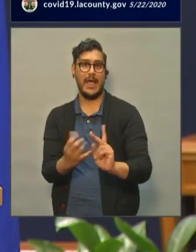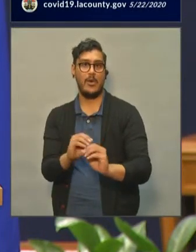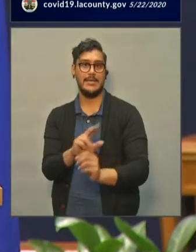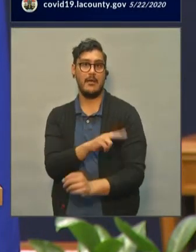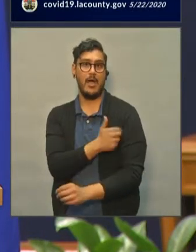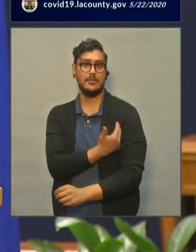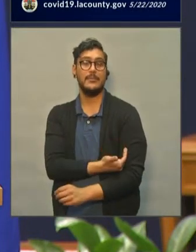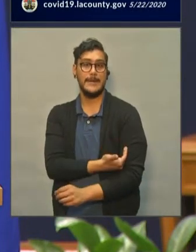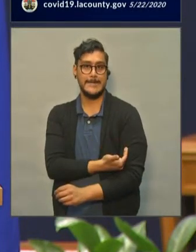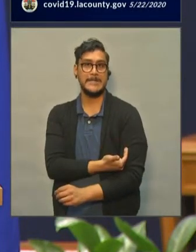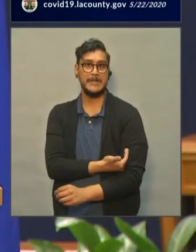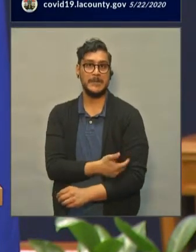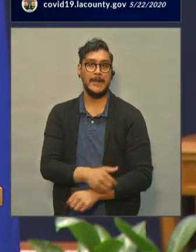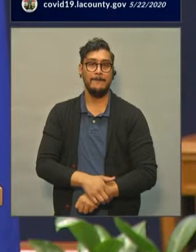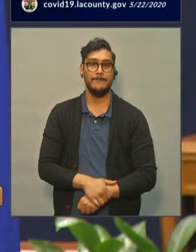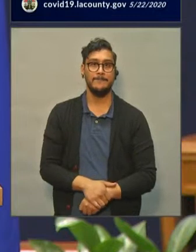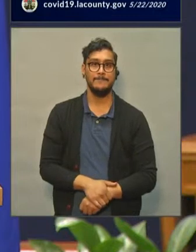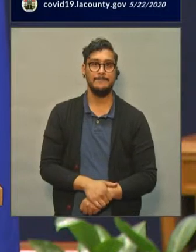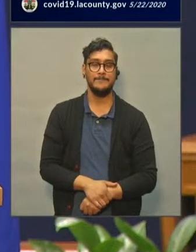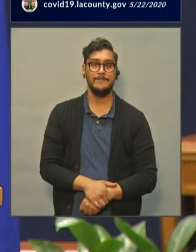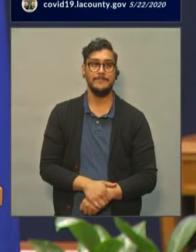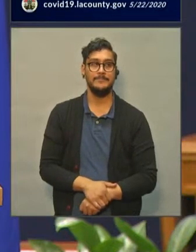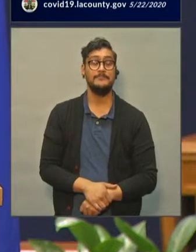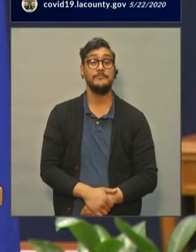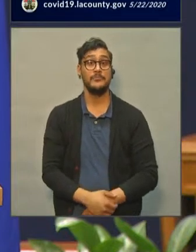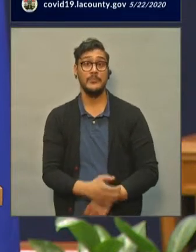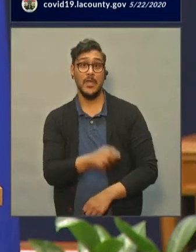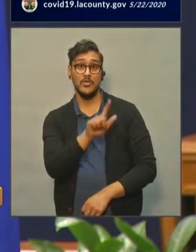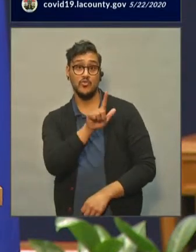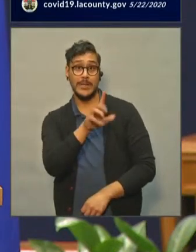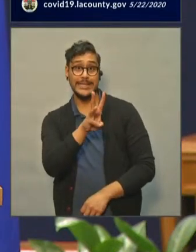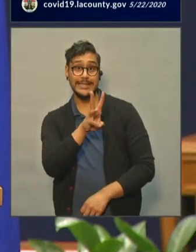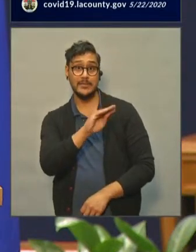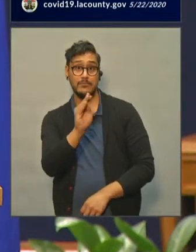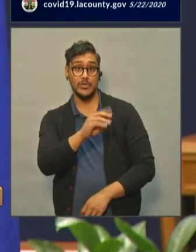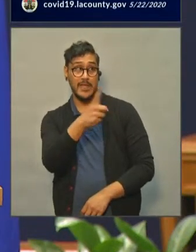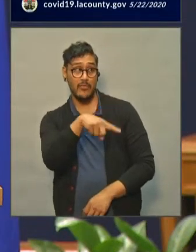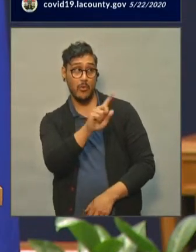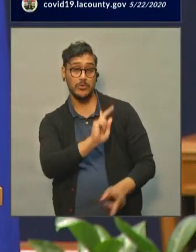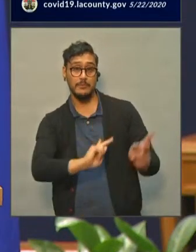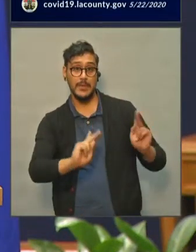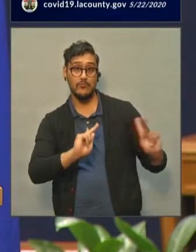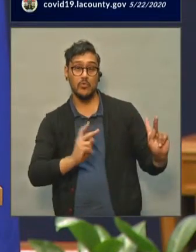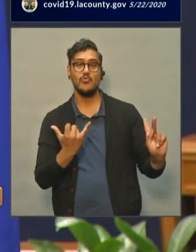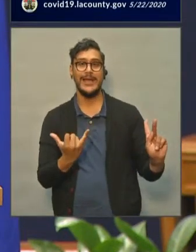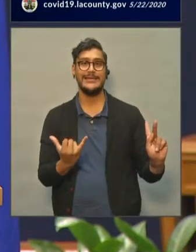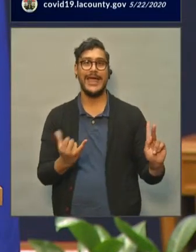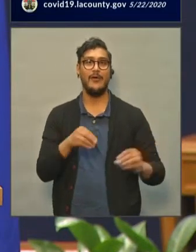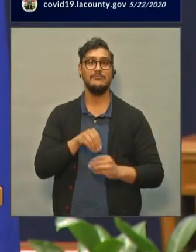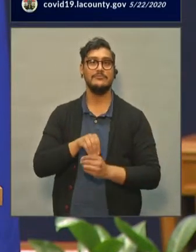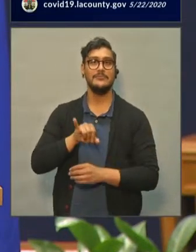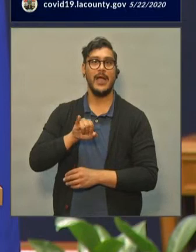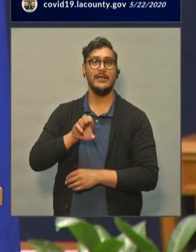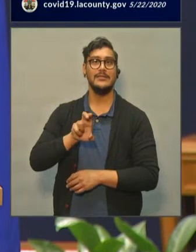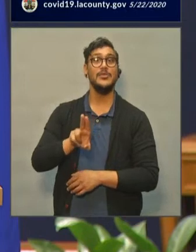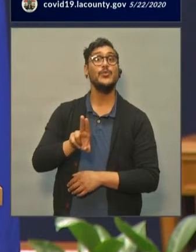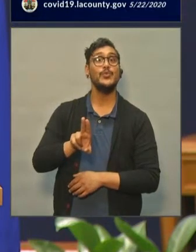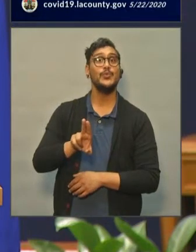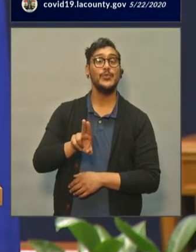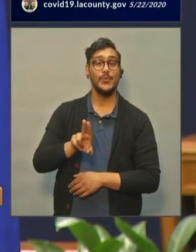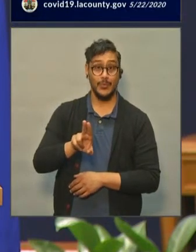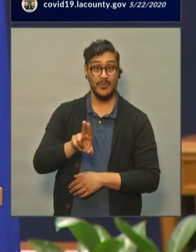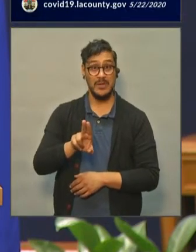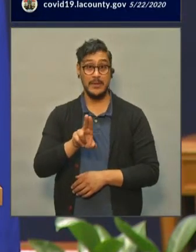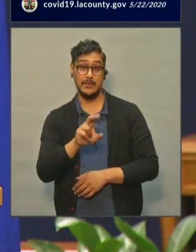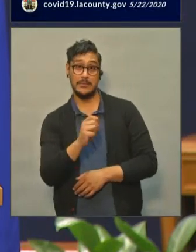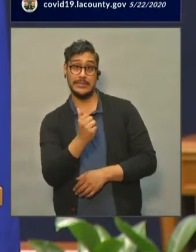para COVID-19 que están hospitalizadas. El 26% de estas personas están en unidades de cuidados intensivos